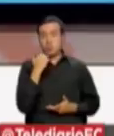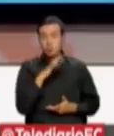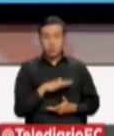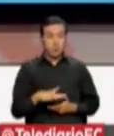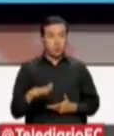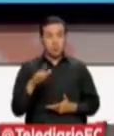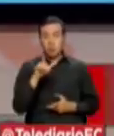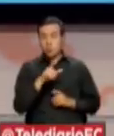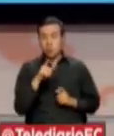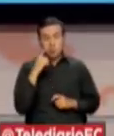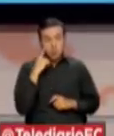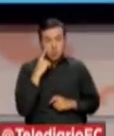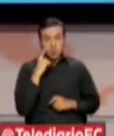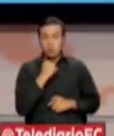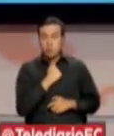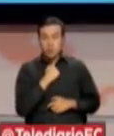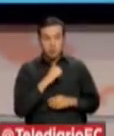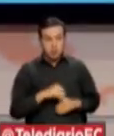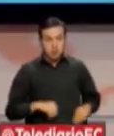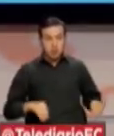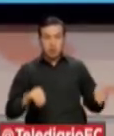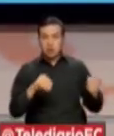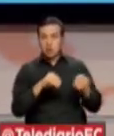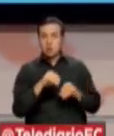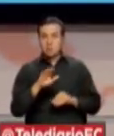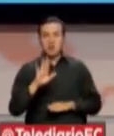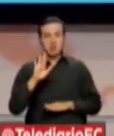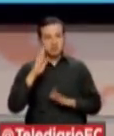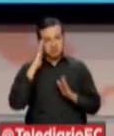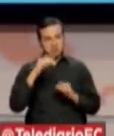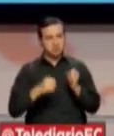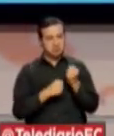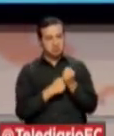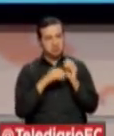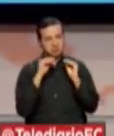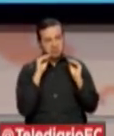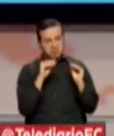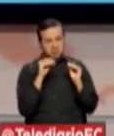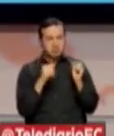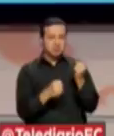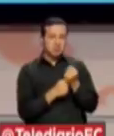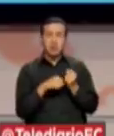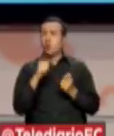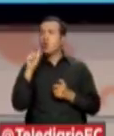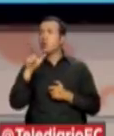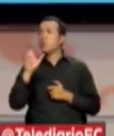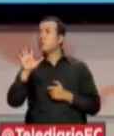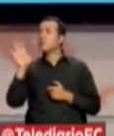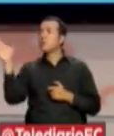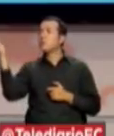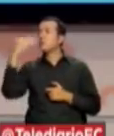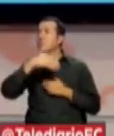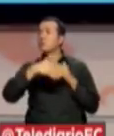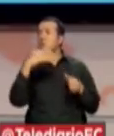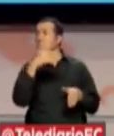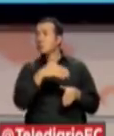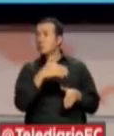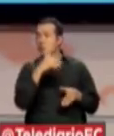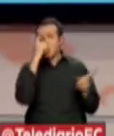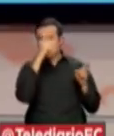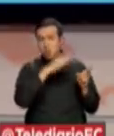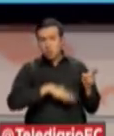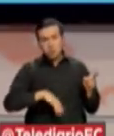sector buscar a gente de su tierra está más comprometida no sacamos nada enviando gente de otros lados para que nos